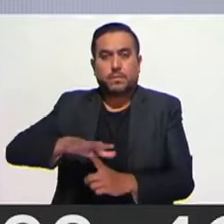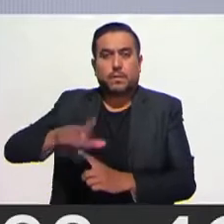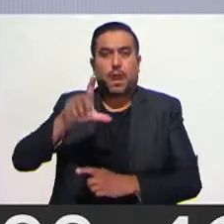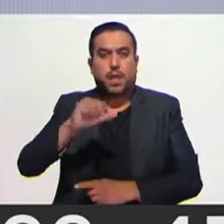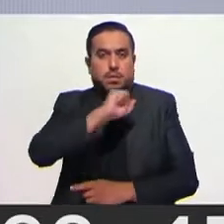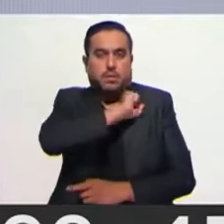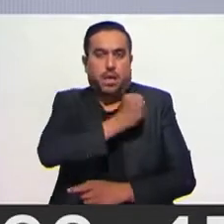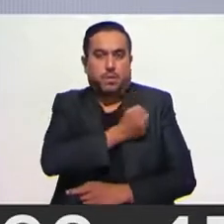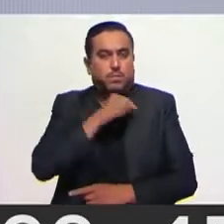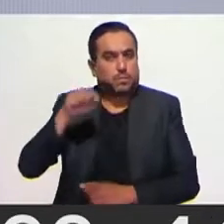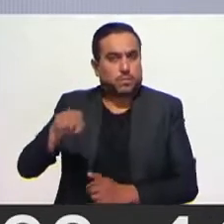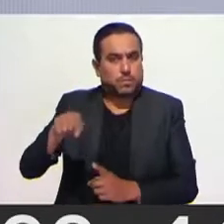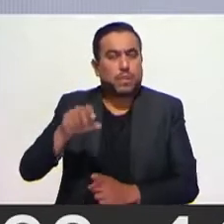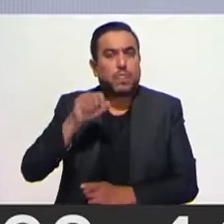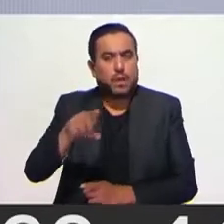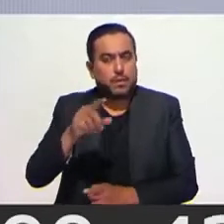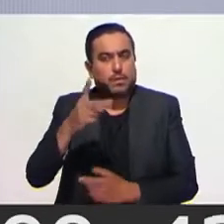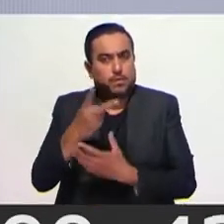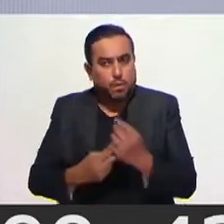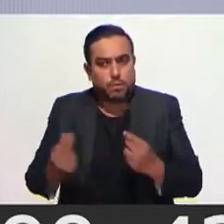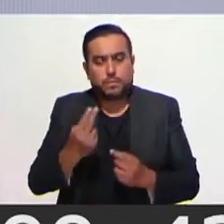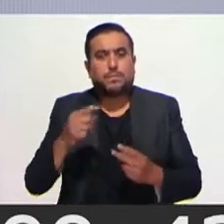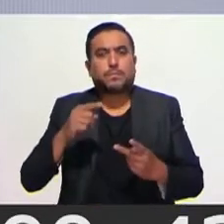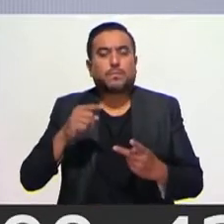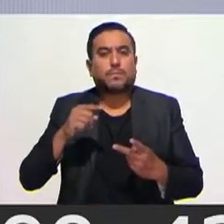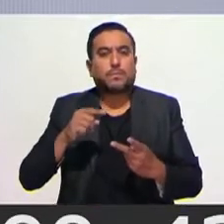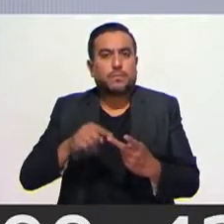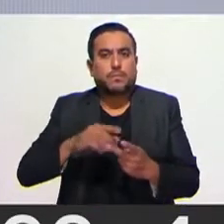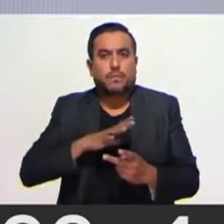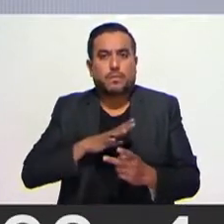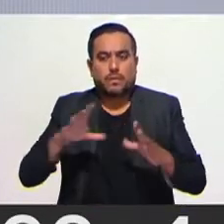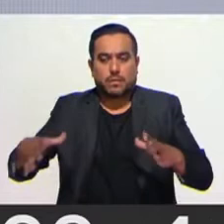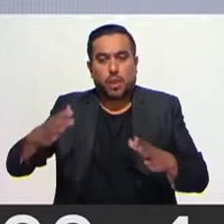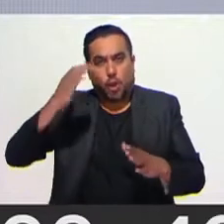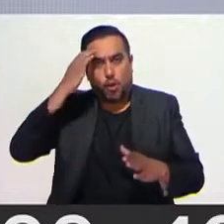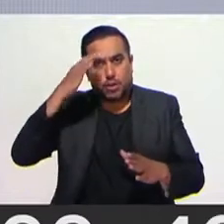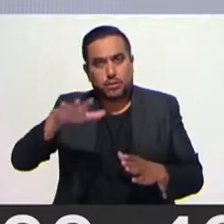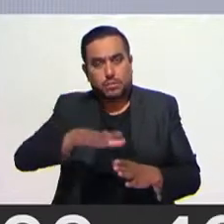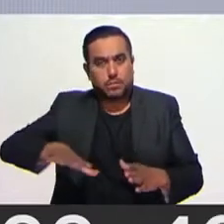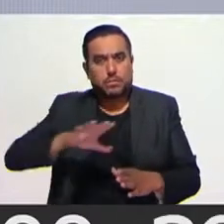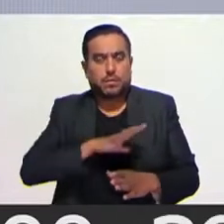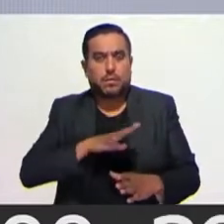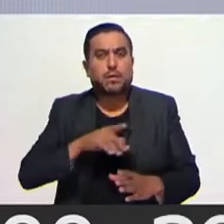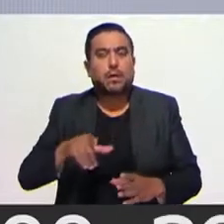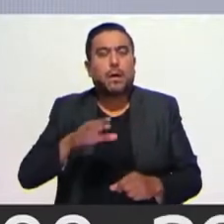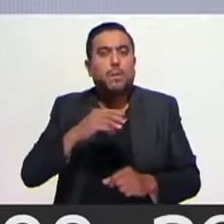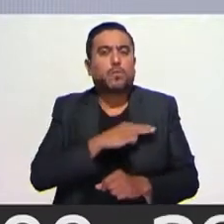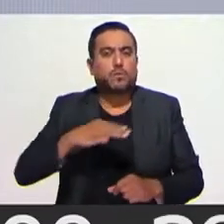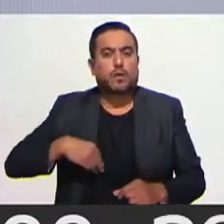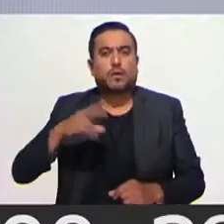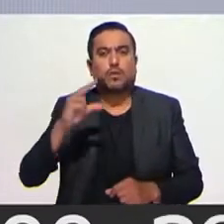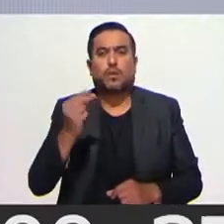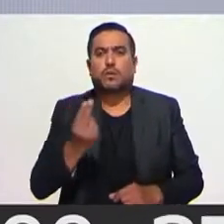salud. Crearemos también el polígono que hoy está desarrollado del conocimiento. Tenemos áreas ahí municipales, no